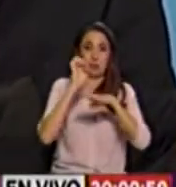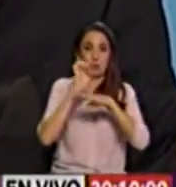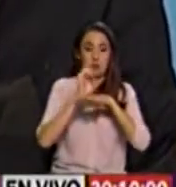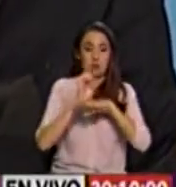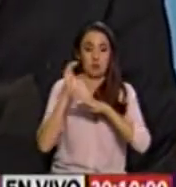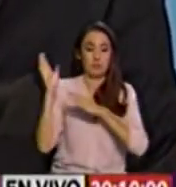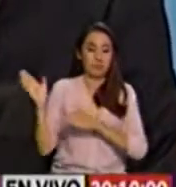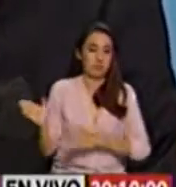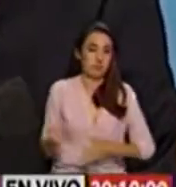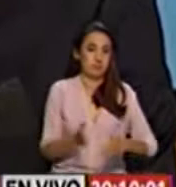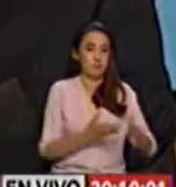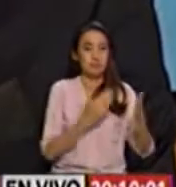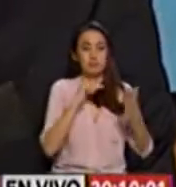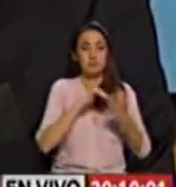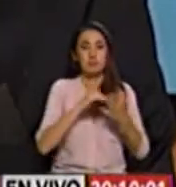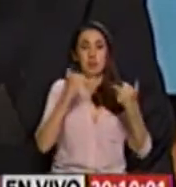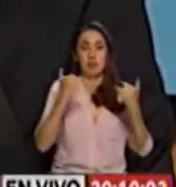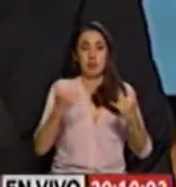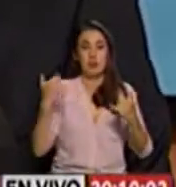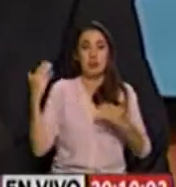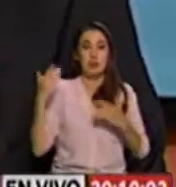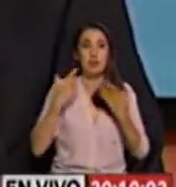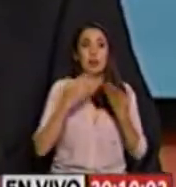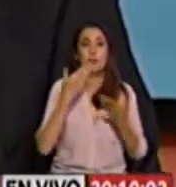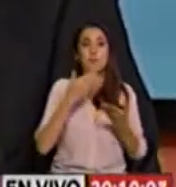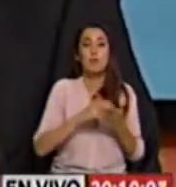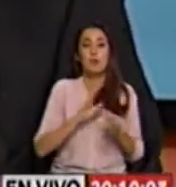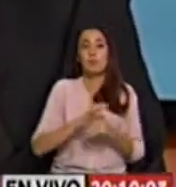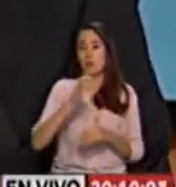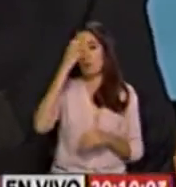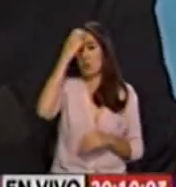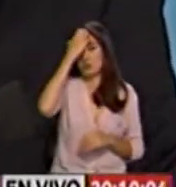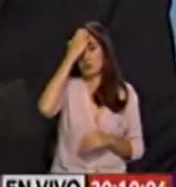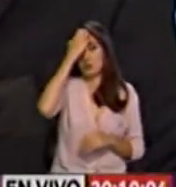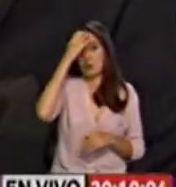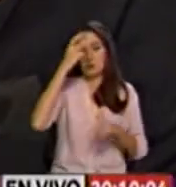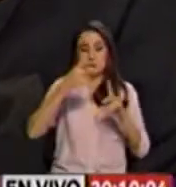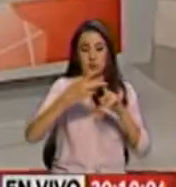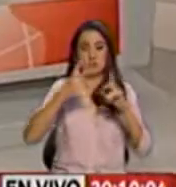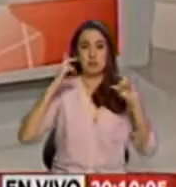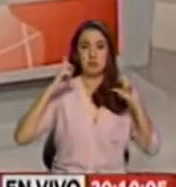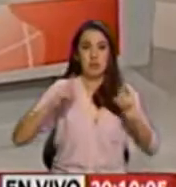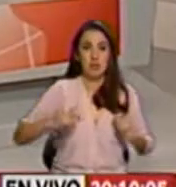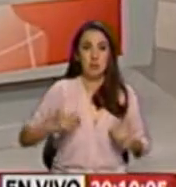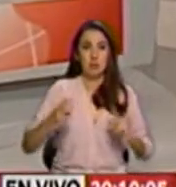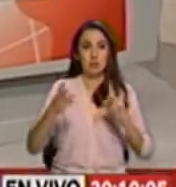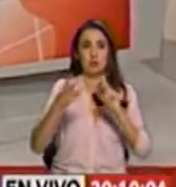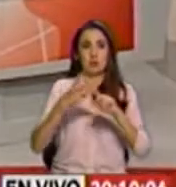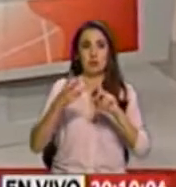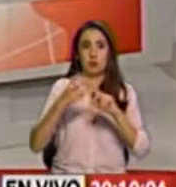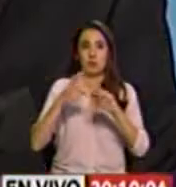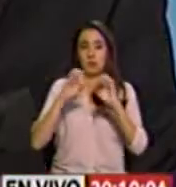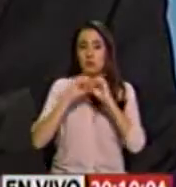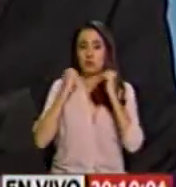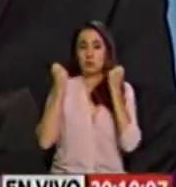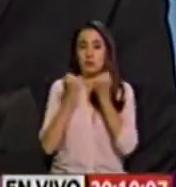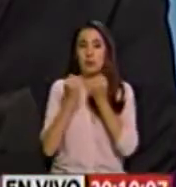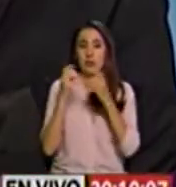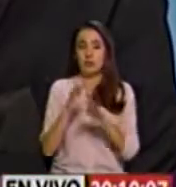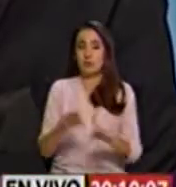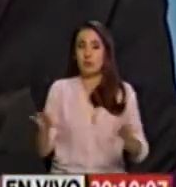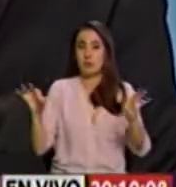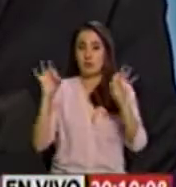sean los que se tomen en cuenta en la proforma. Por ejemplo, educación, ¿qué es lo que salud, pasa con los sectores sociales? Bueno, sobre todo se dice